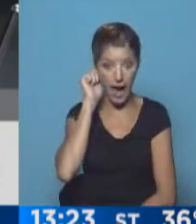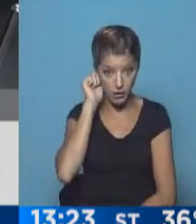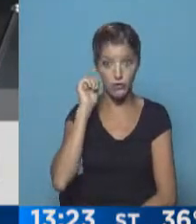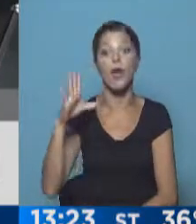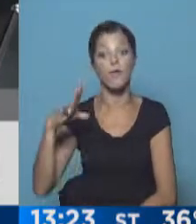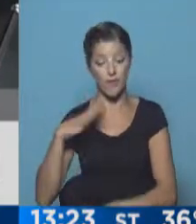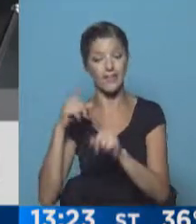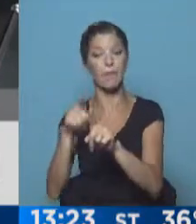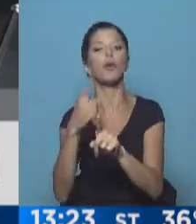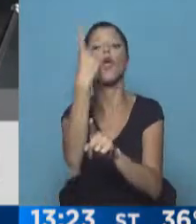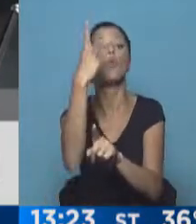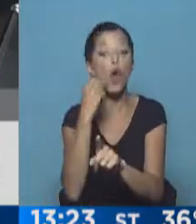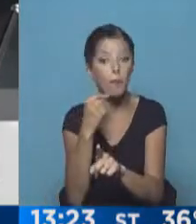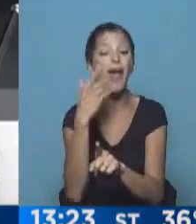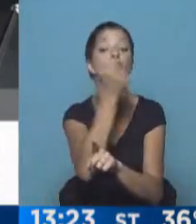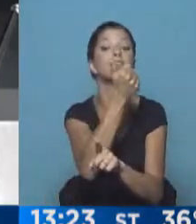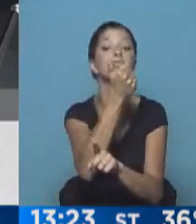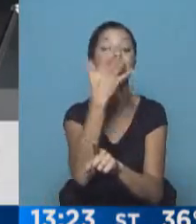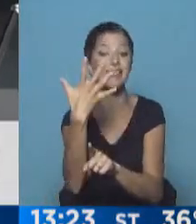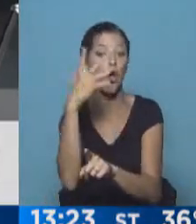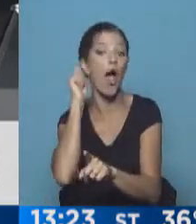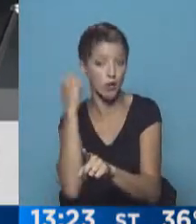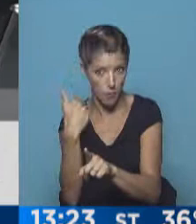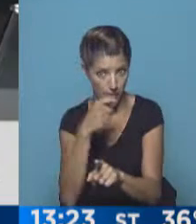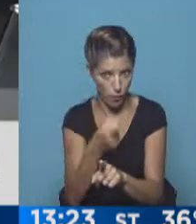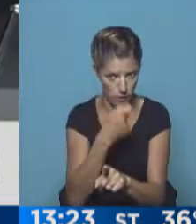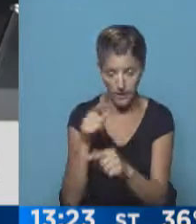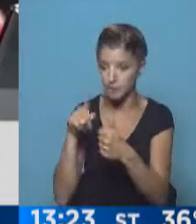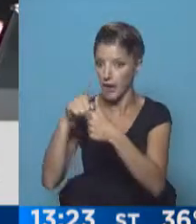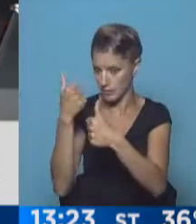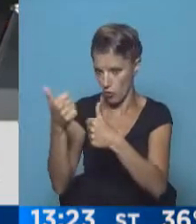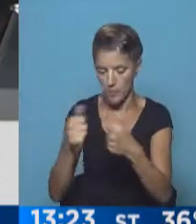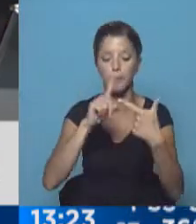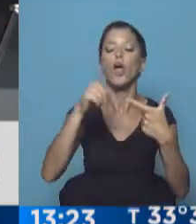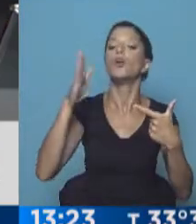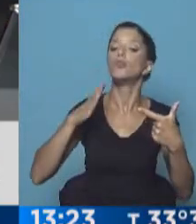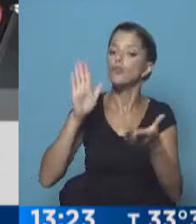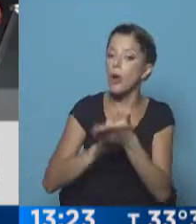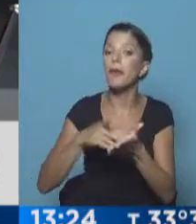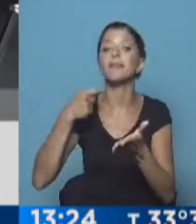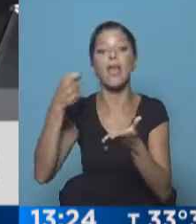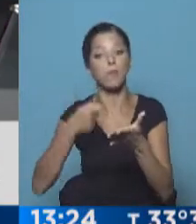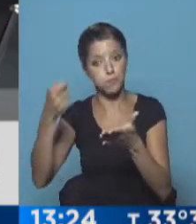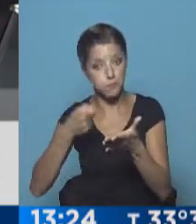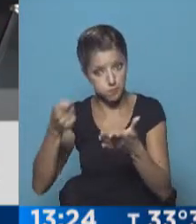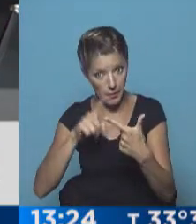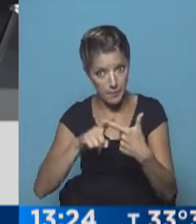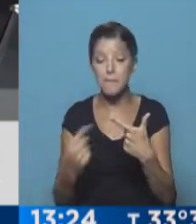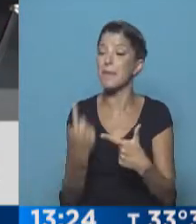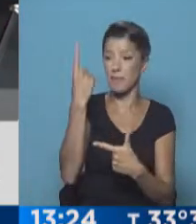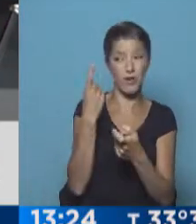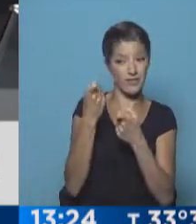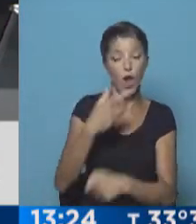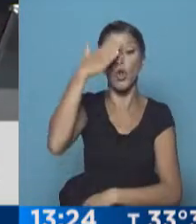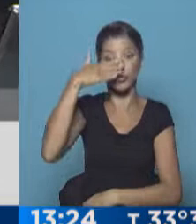65 años para jubilarse ese punto está perfecto la regularidad de aportes manuel el primero con un retiro por invalidez necesitar los